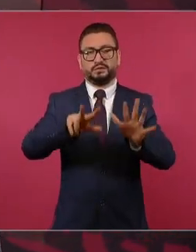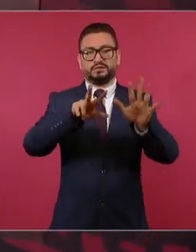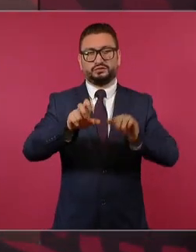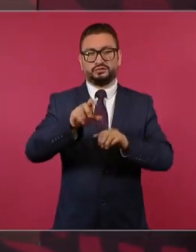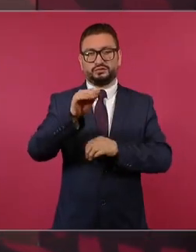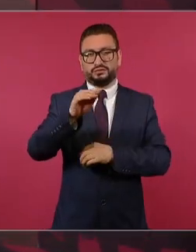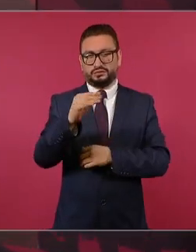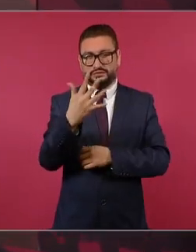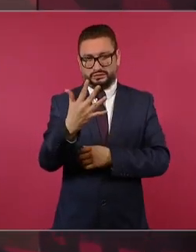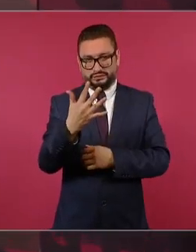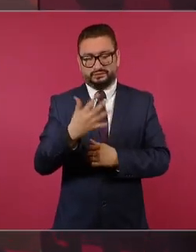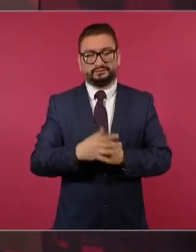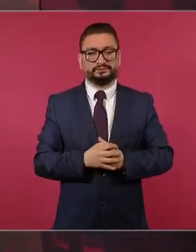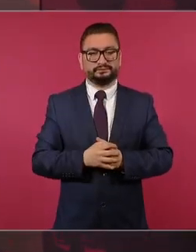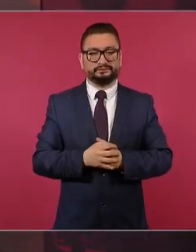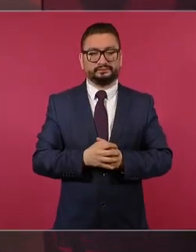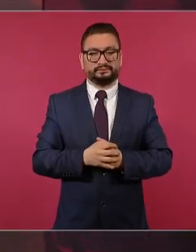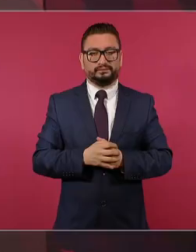1895.